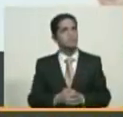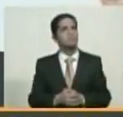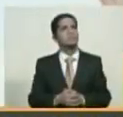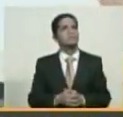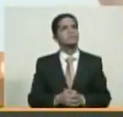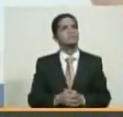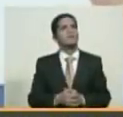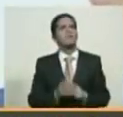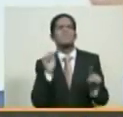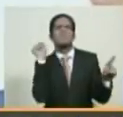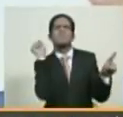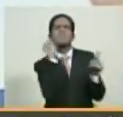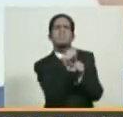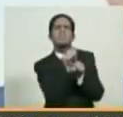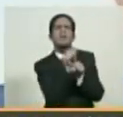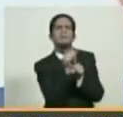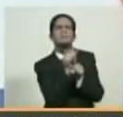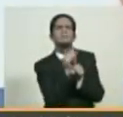Discriminación. El